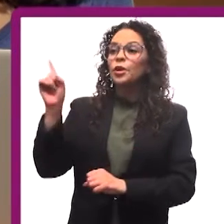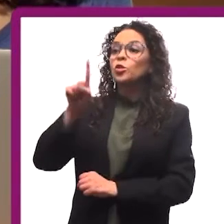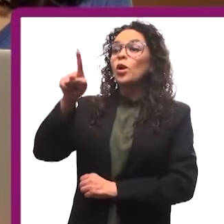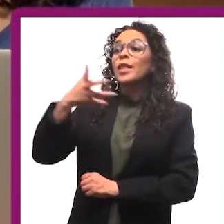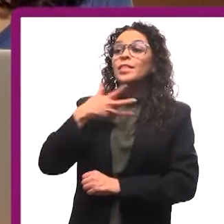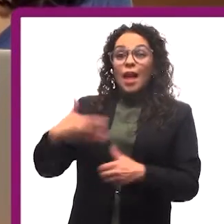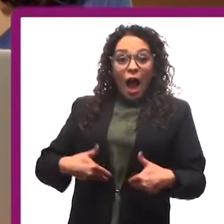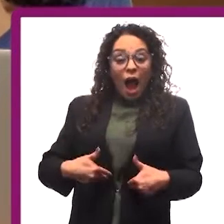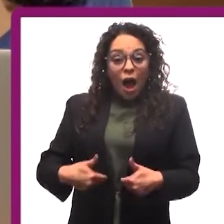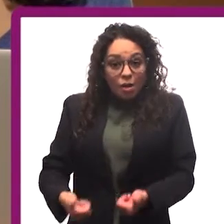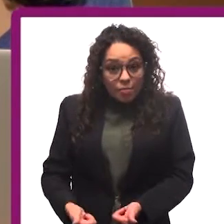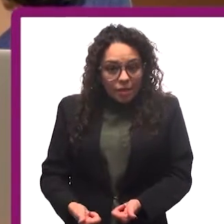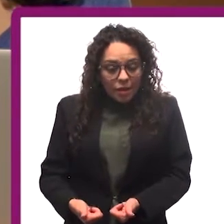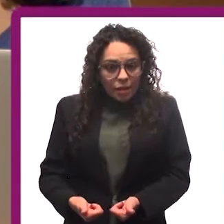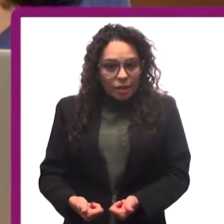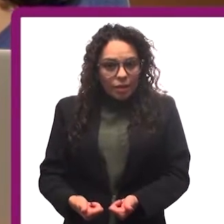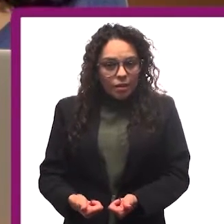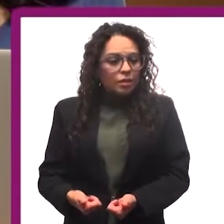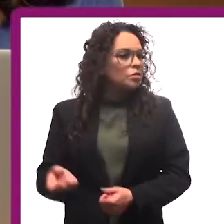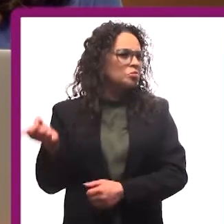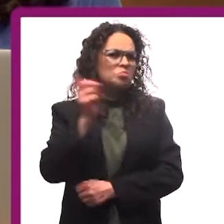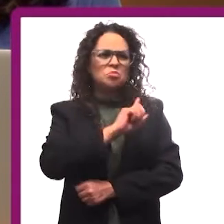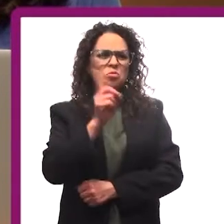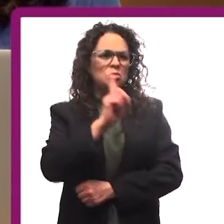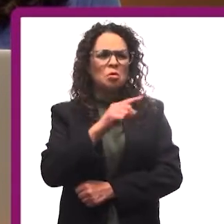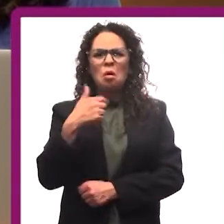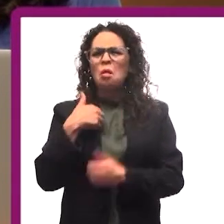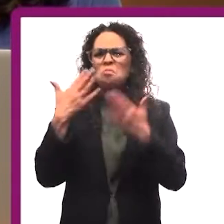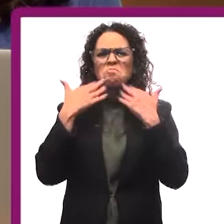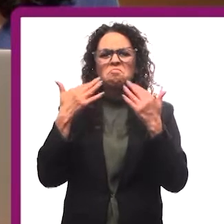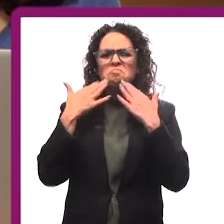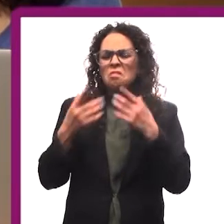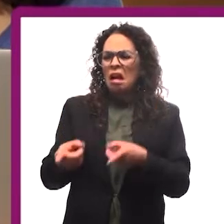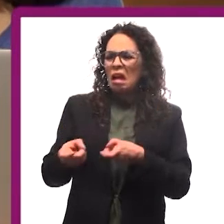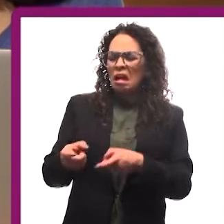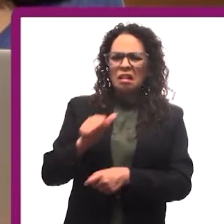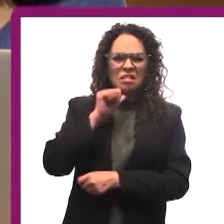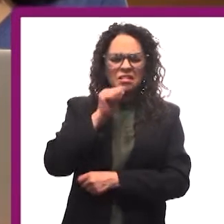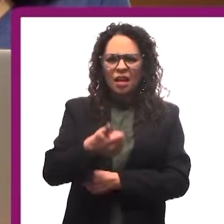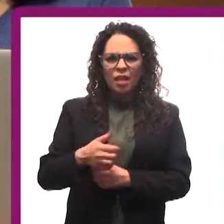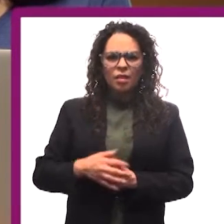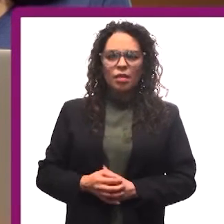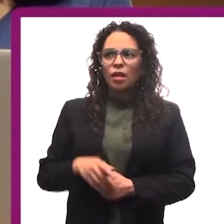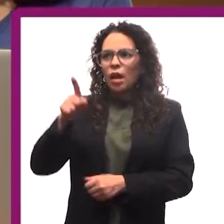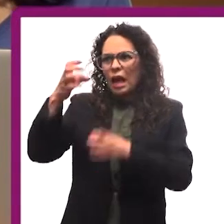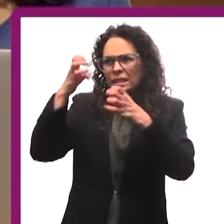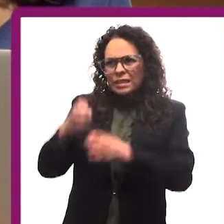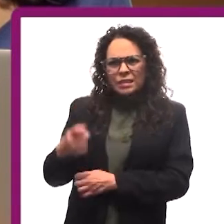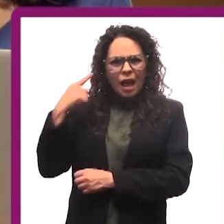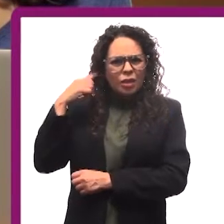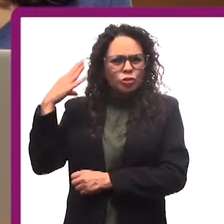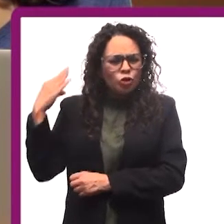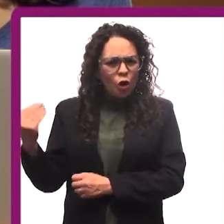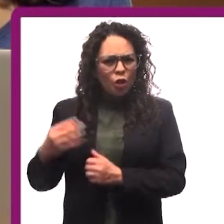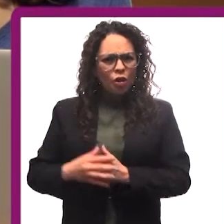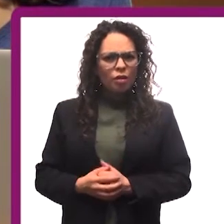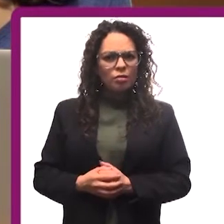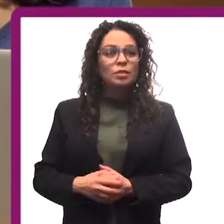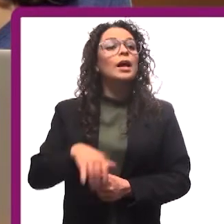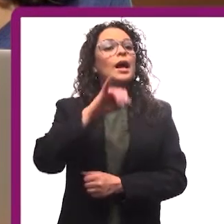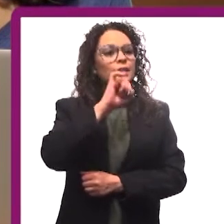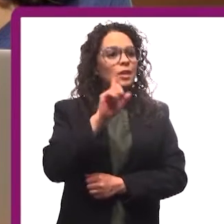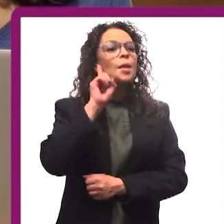tienes hambre. No, no tengo calambres. ¿Estás sordo?